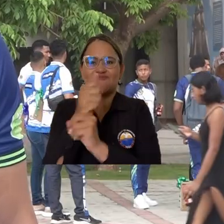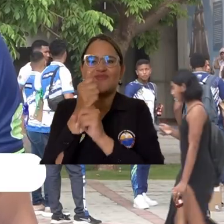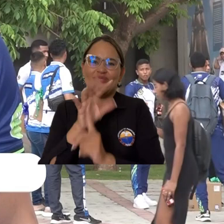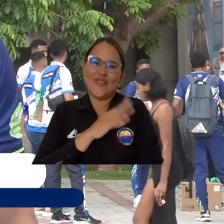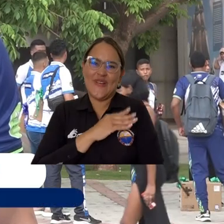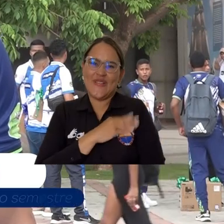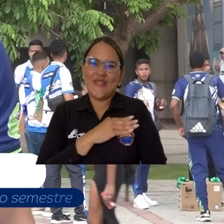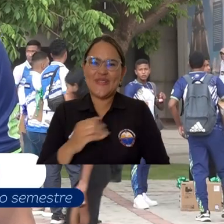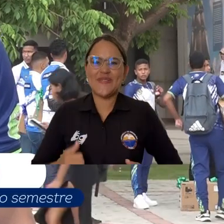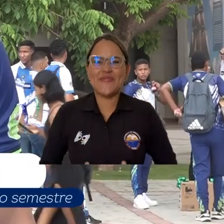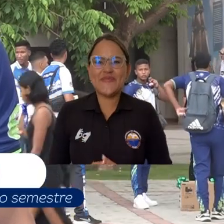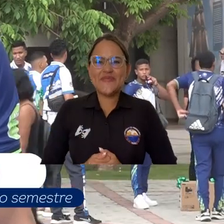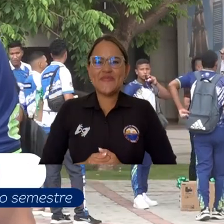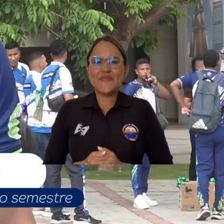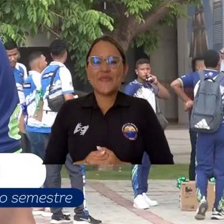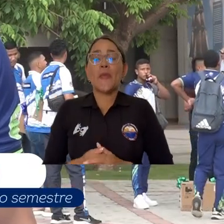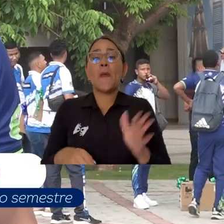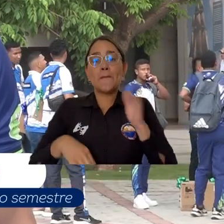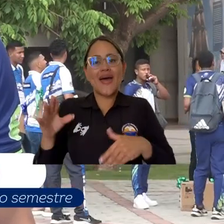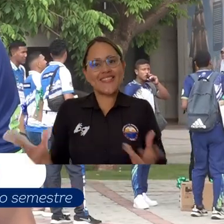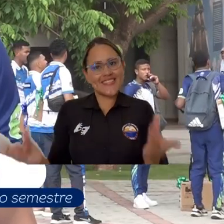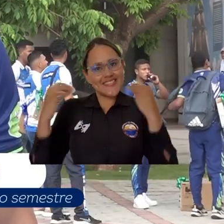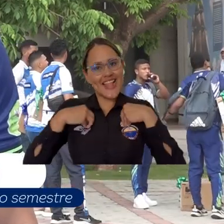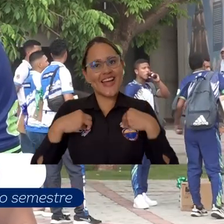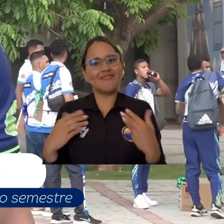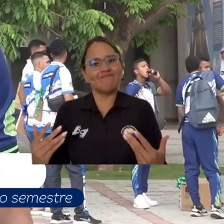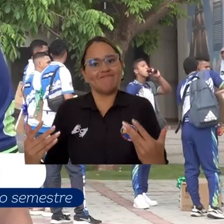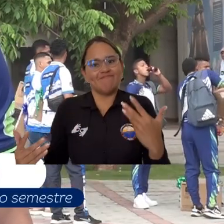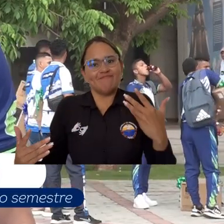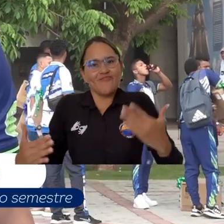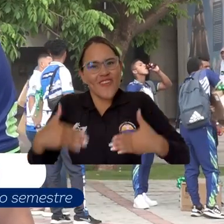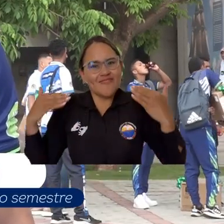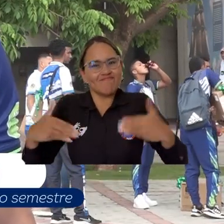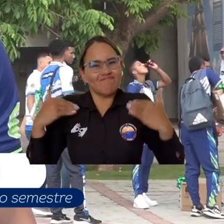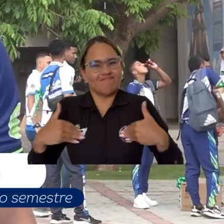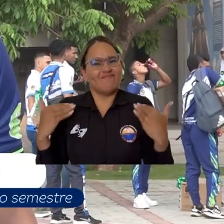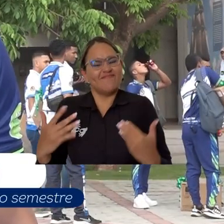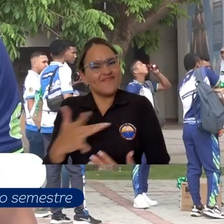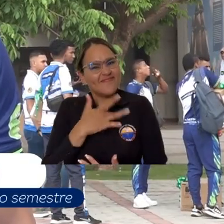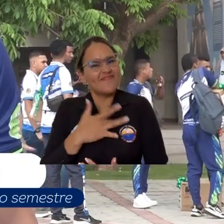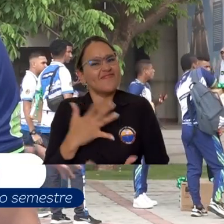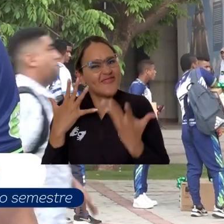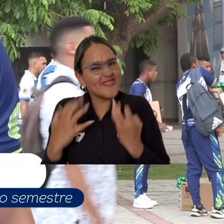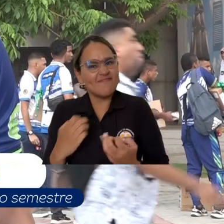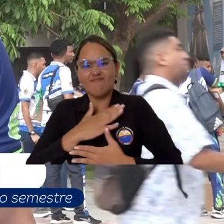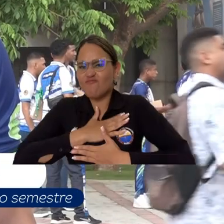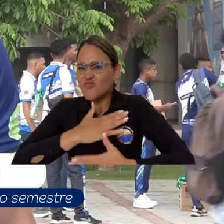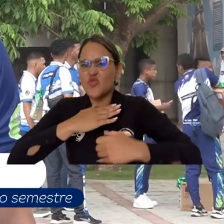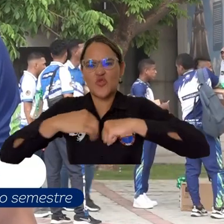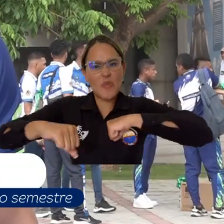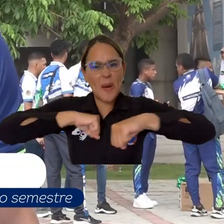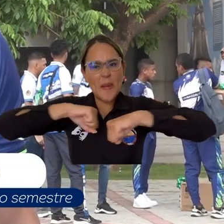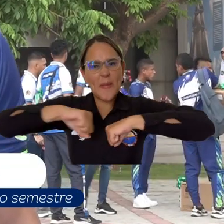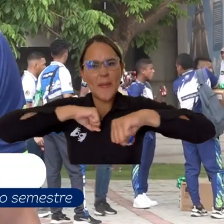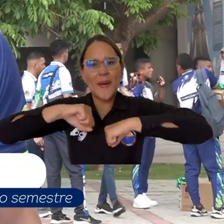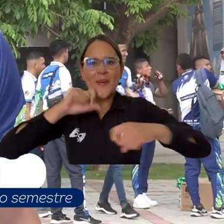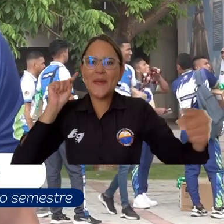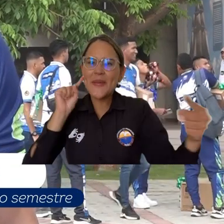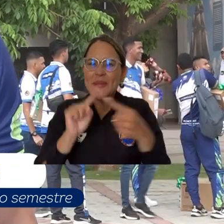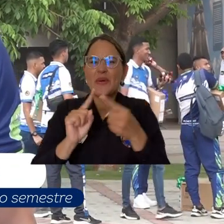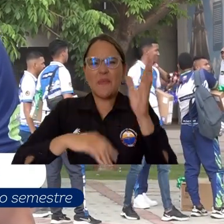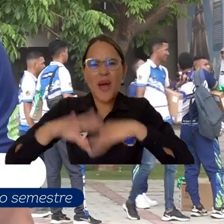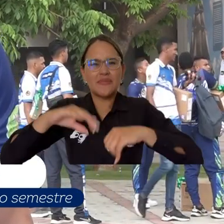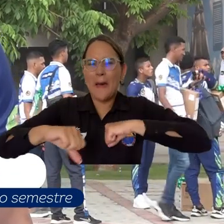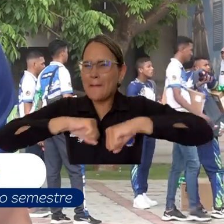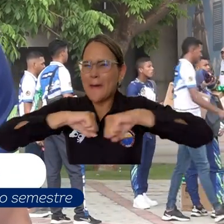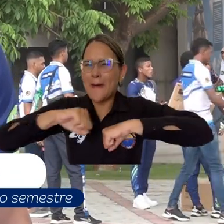es importante, da mucha más motivación para seguir poniéndose los colores de la universidad en cada evento que nosotros participemos y que podamos